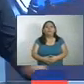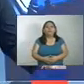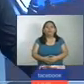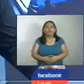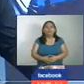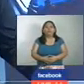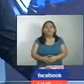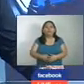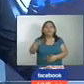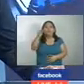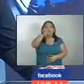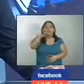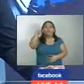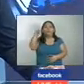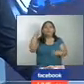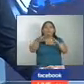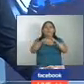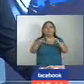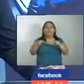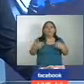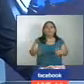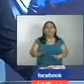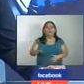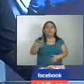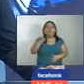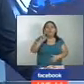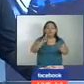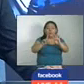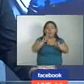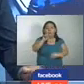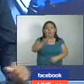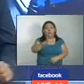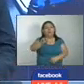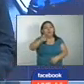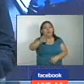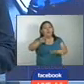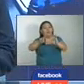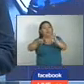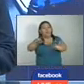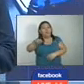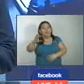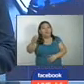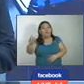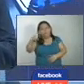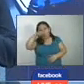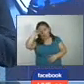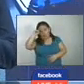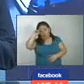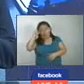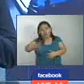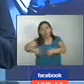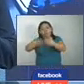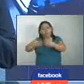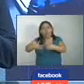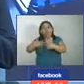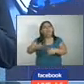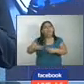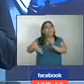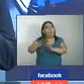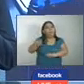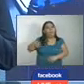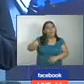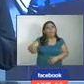En Nicaragua, total de 136,600 trabajadores del régimen de zonas francas de Nicaragua comenzarán a ganar